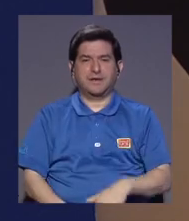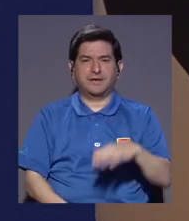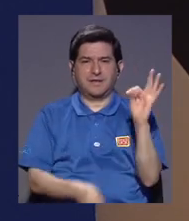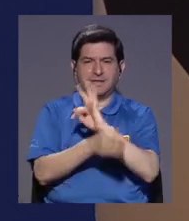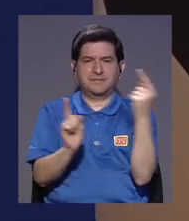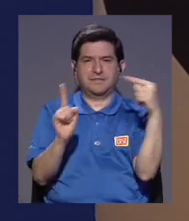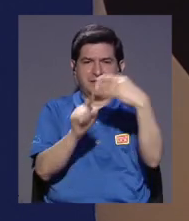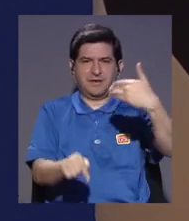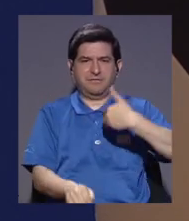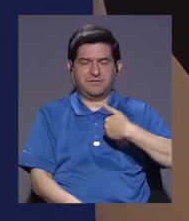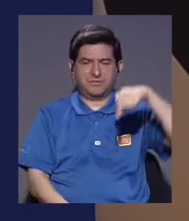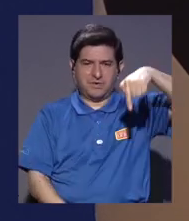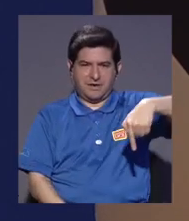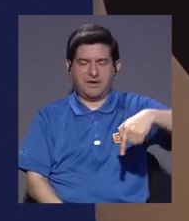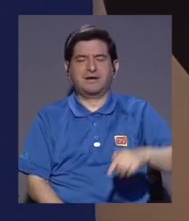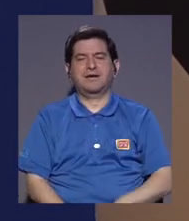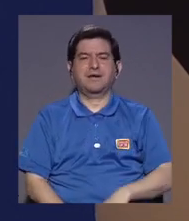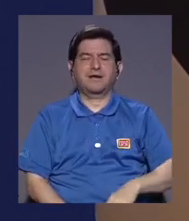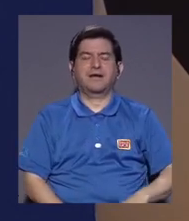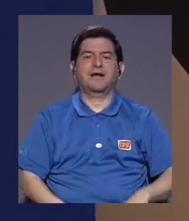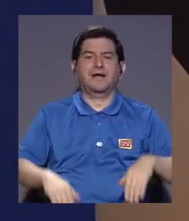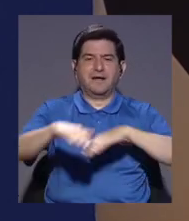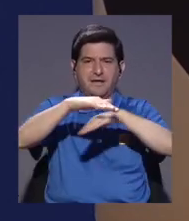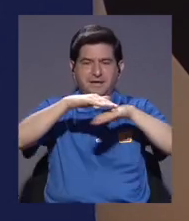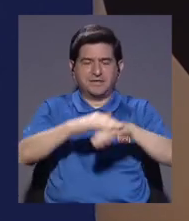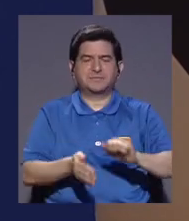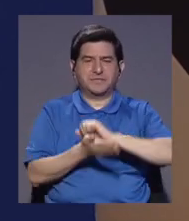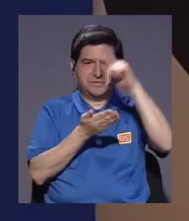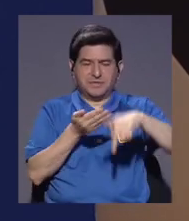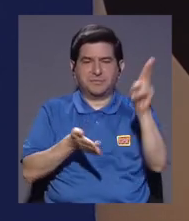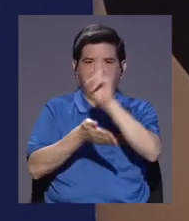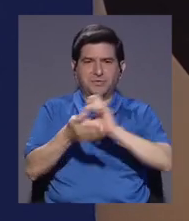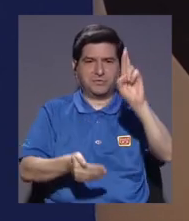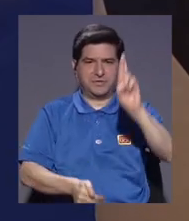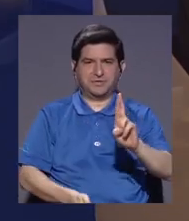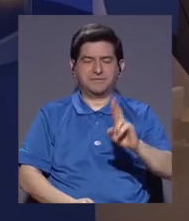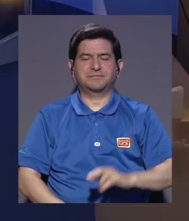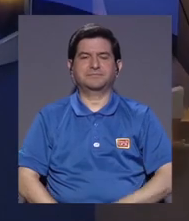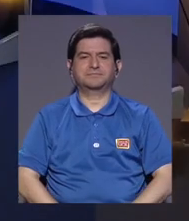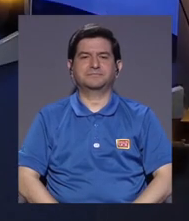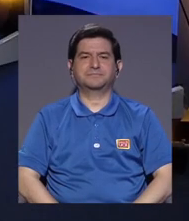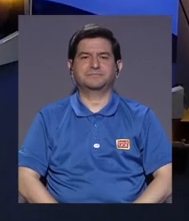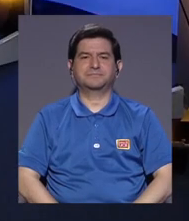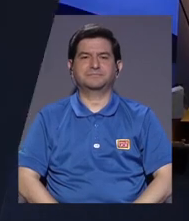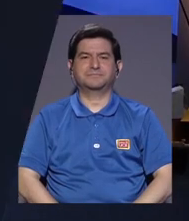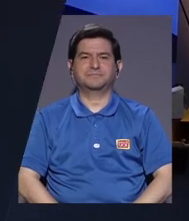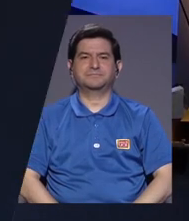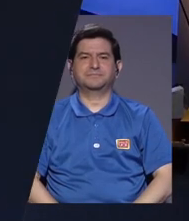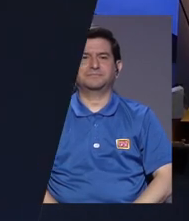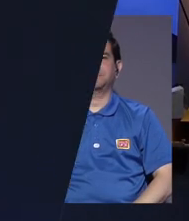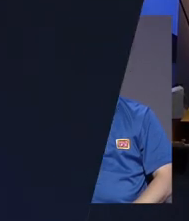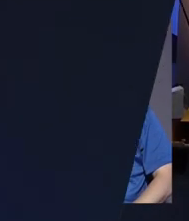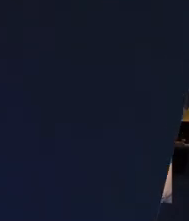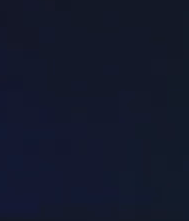hacemos televisión con sentido desde acá el campus de don rodrigo facio ah